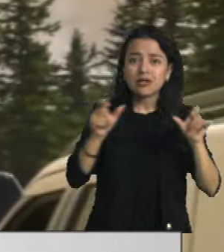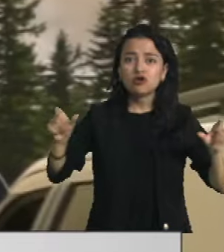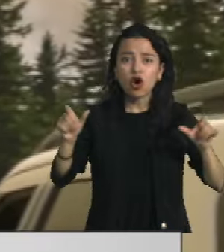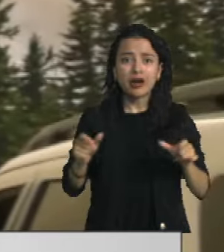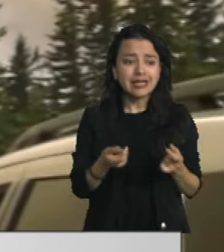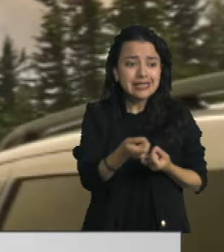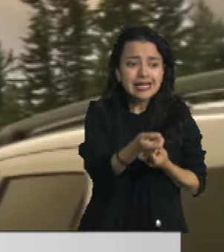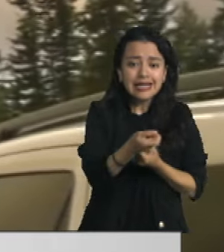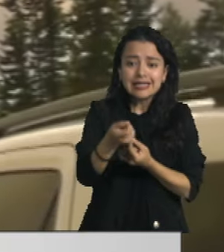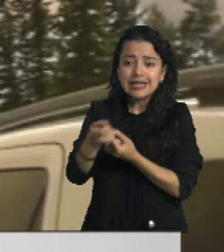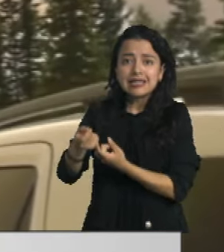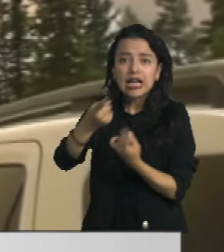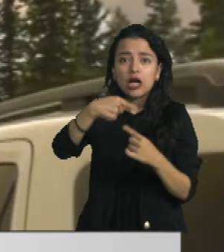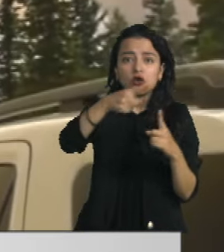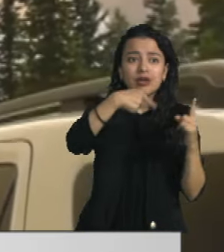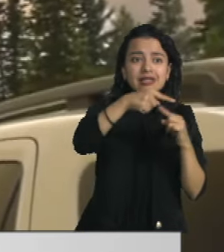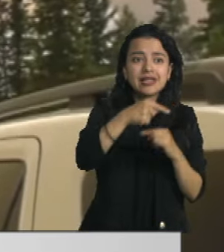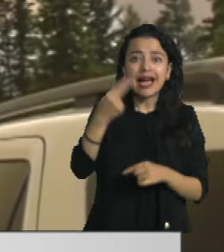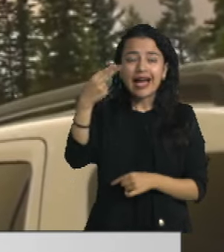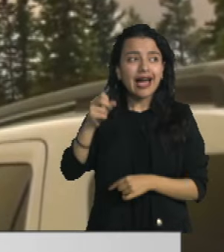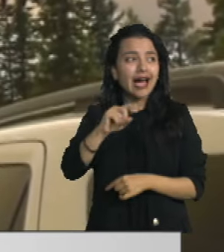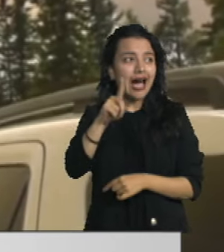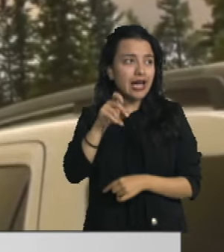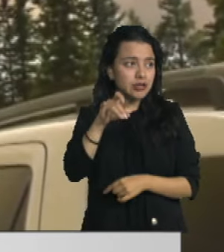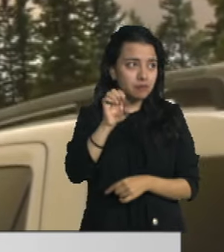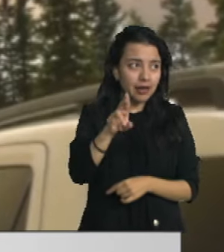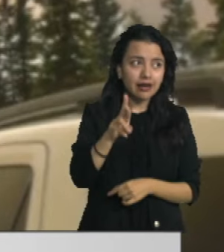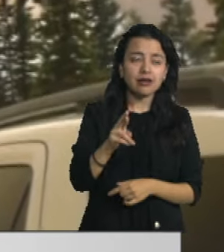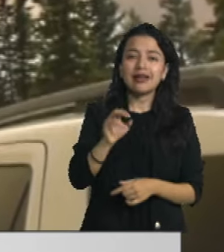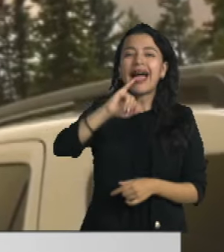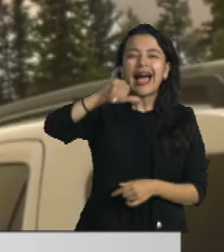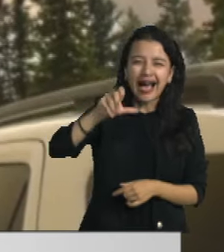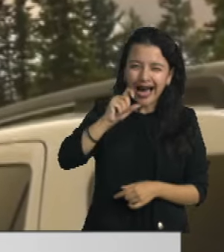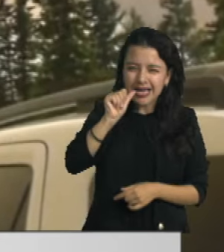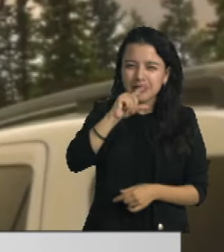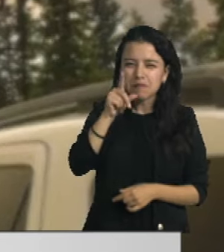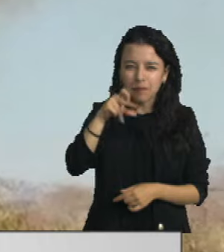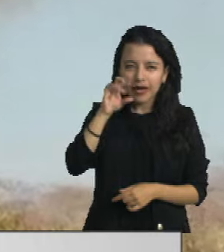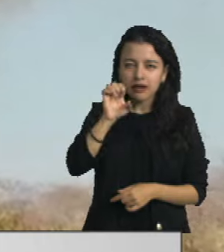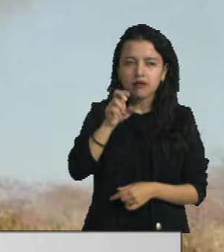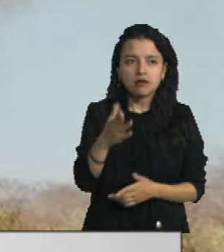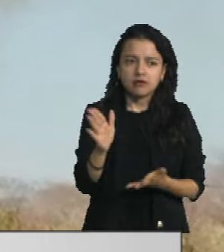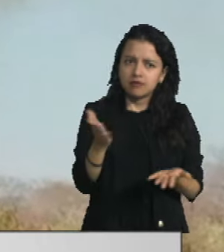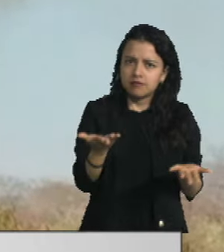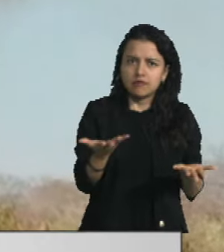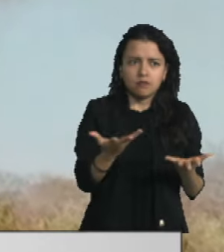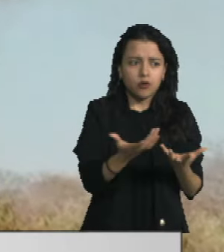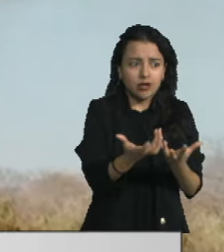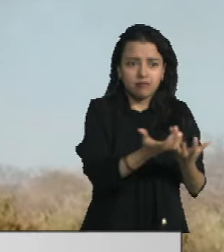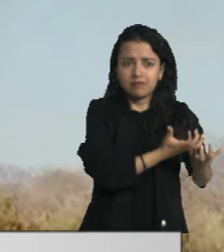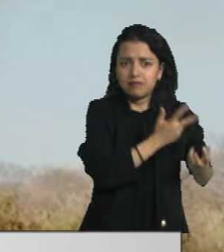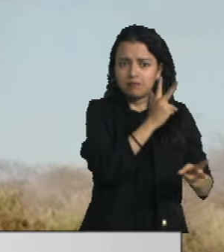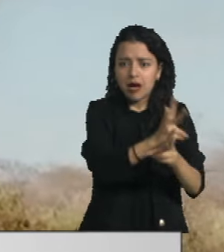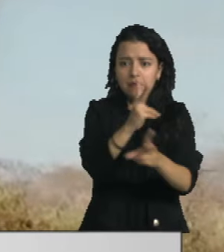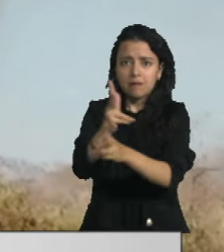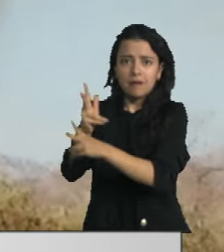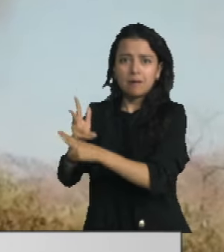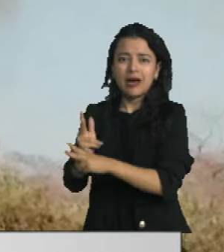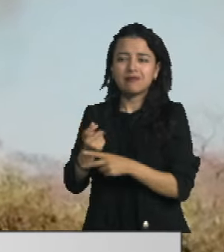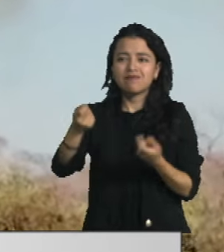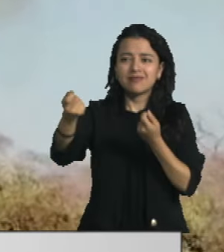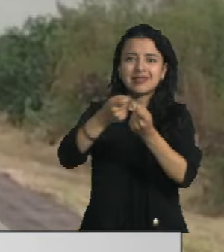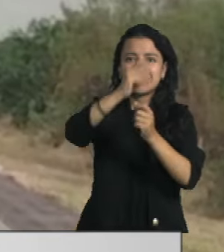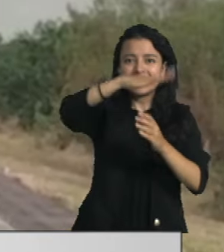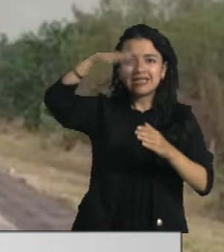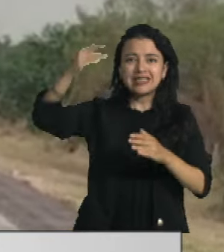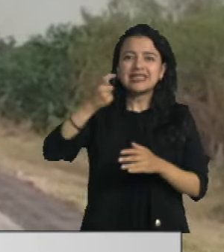localidad turística de Jasper luego de que las llamas empezaran a consumir varios edificios de la población que está situada en las montañas